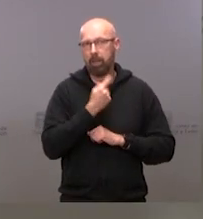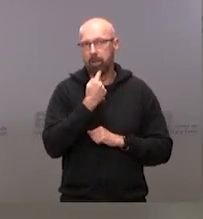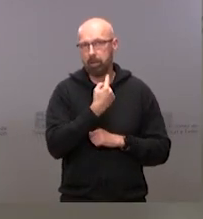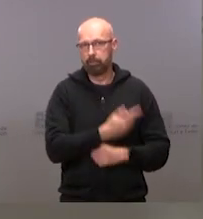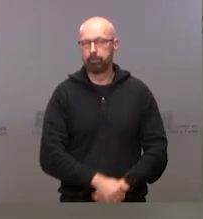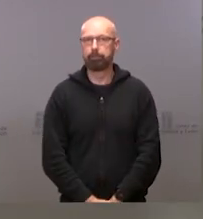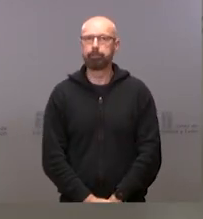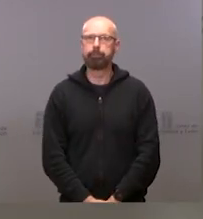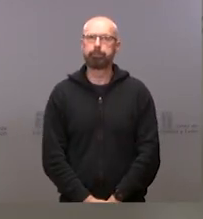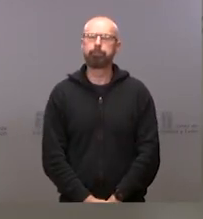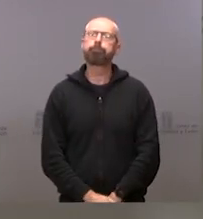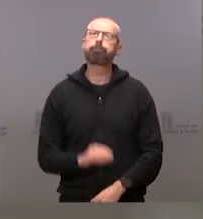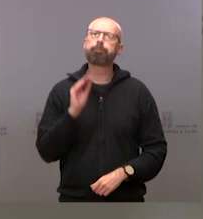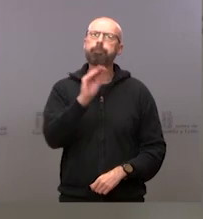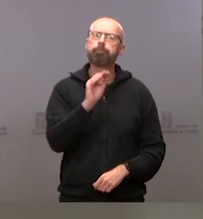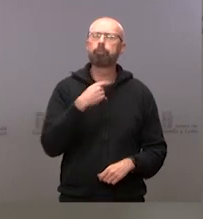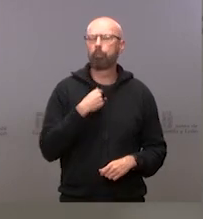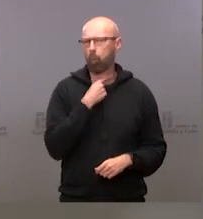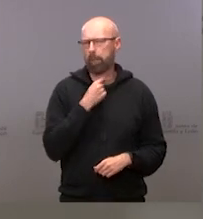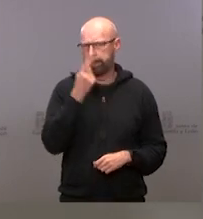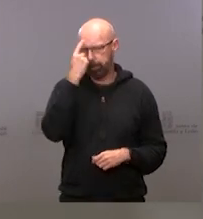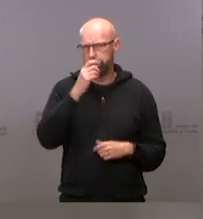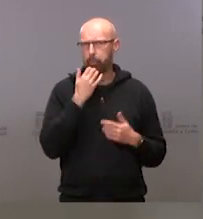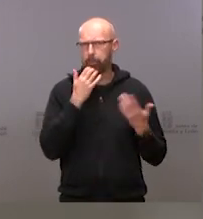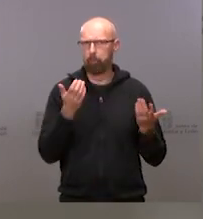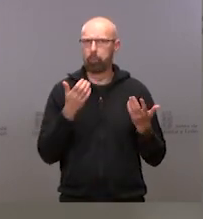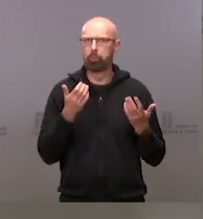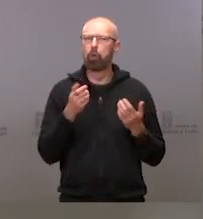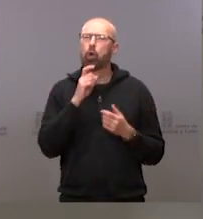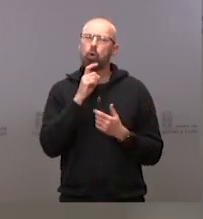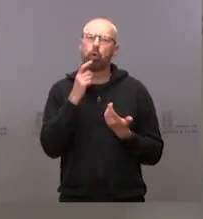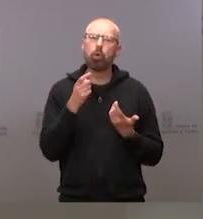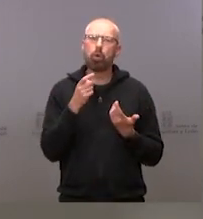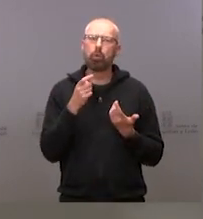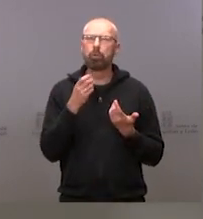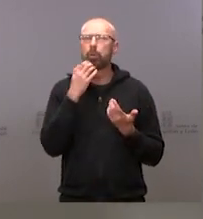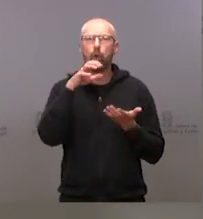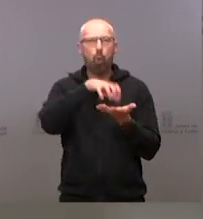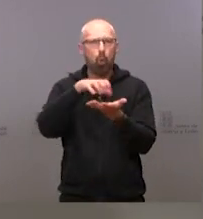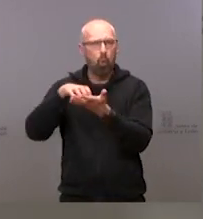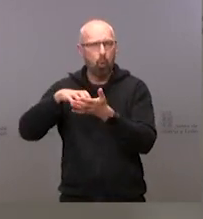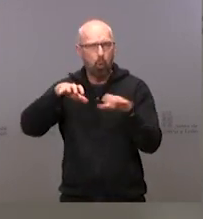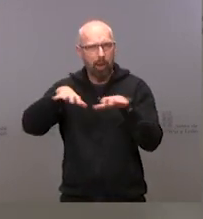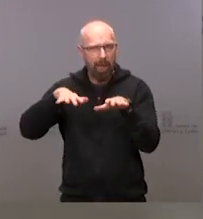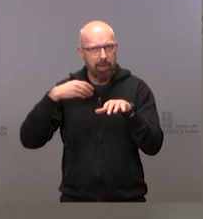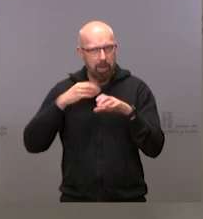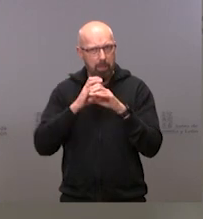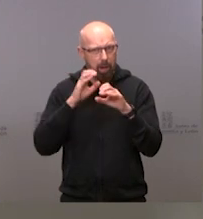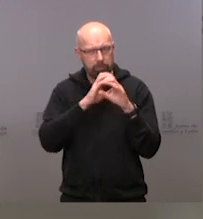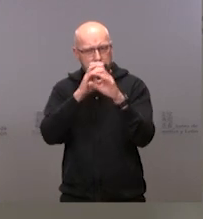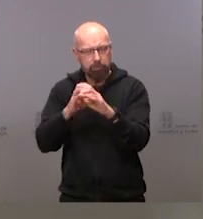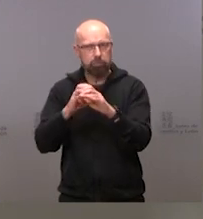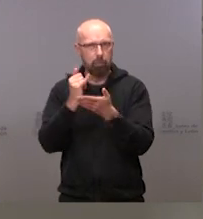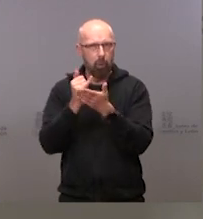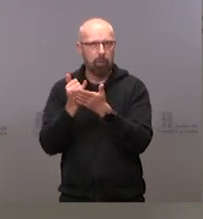aquí a mí sí que me gustaría saber un poco cómo se van a articular esas unidades porque si la atención primaria